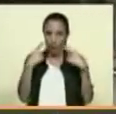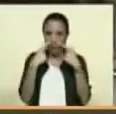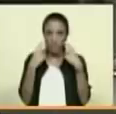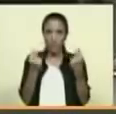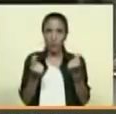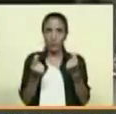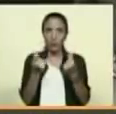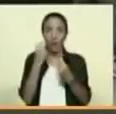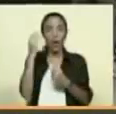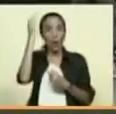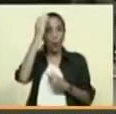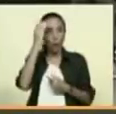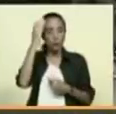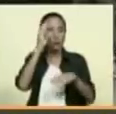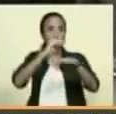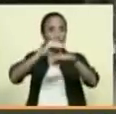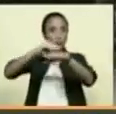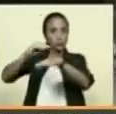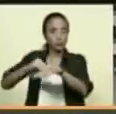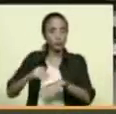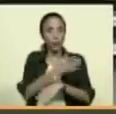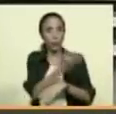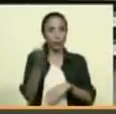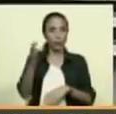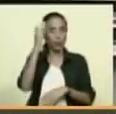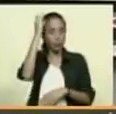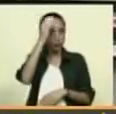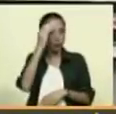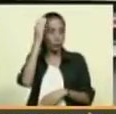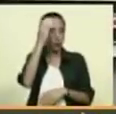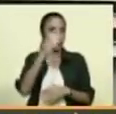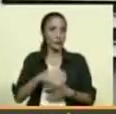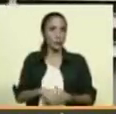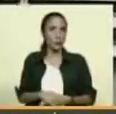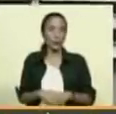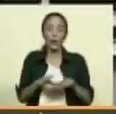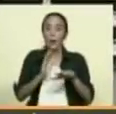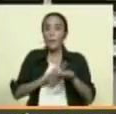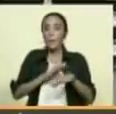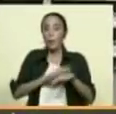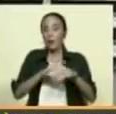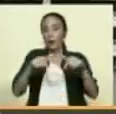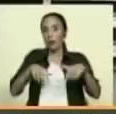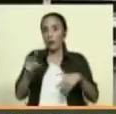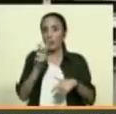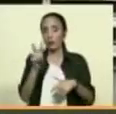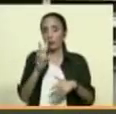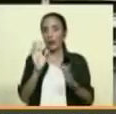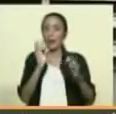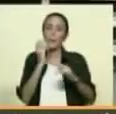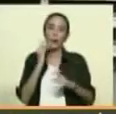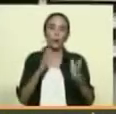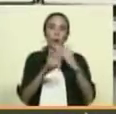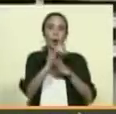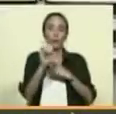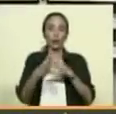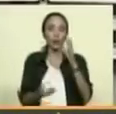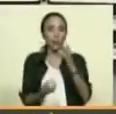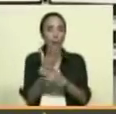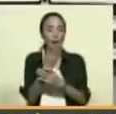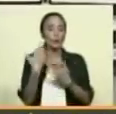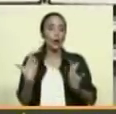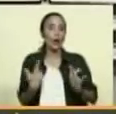Hay que crear conciencia nacional. Porque Venezuela el 20 de mayo se juega